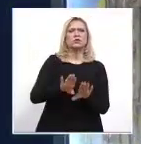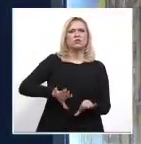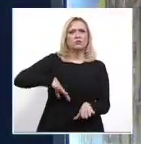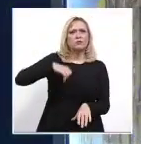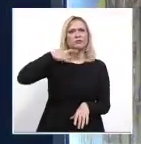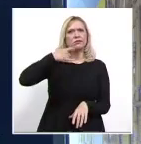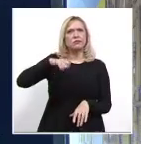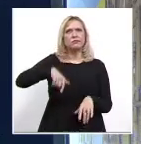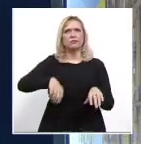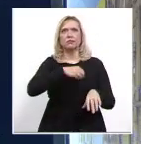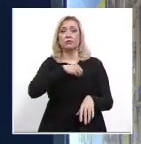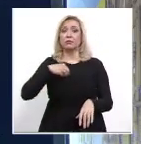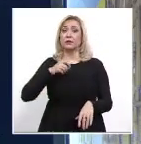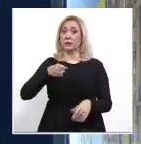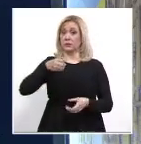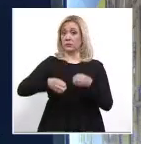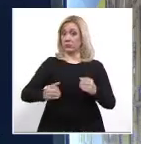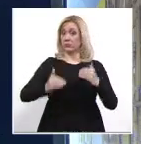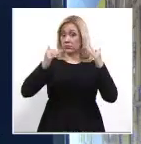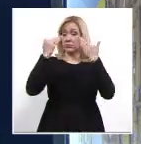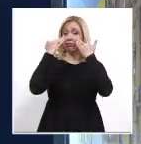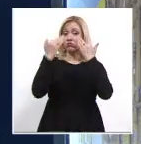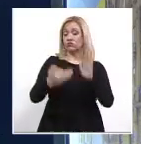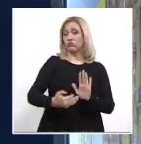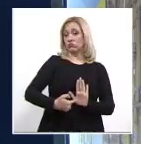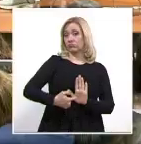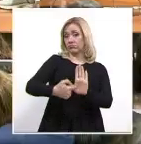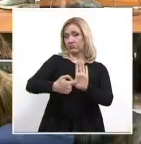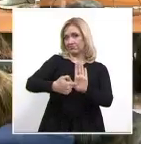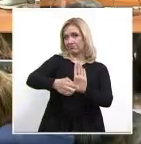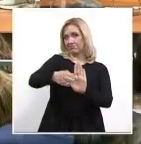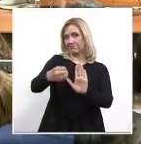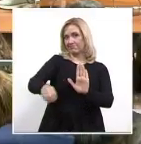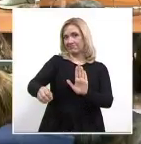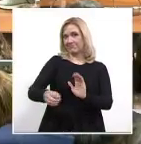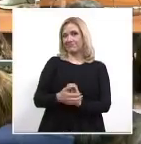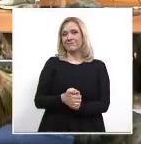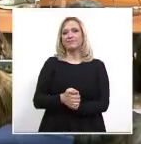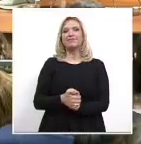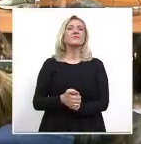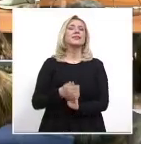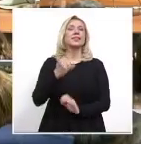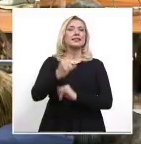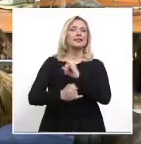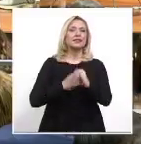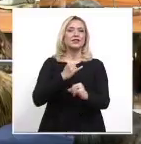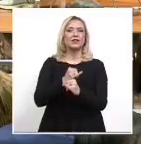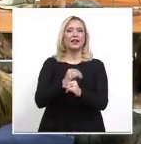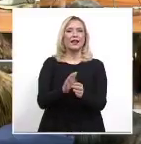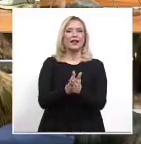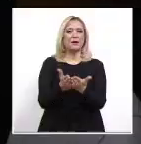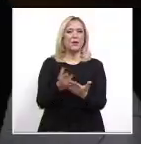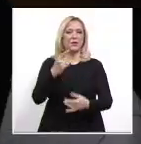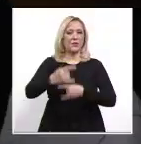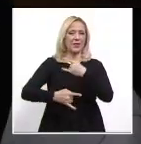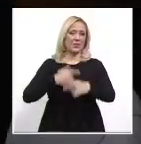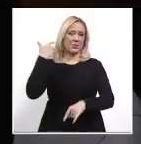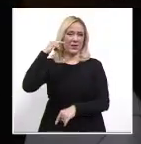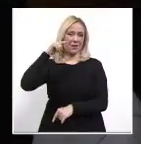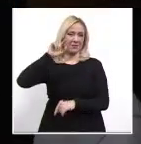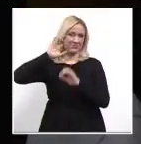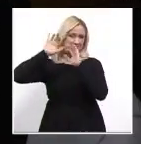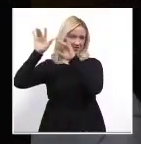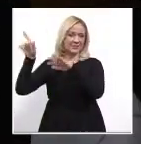máximo tribunal en materia de transparencia. En el marco de la Feria Internacional del Libro de Guadalajara, el